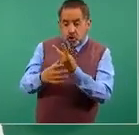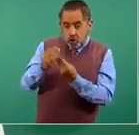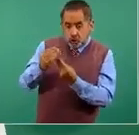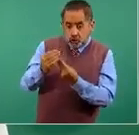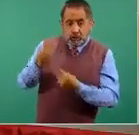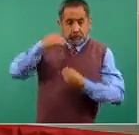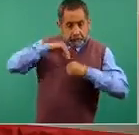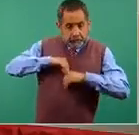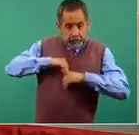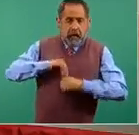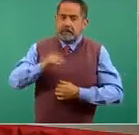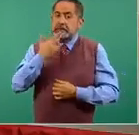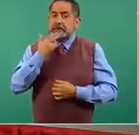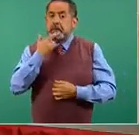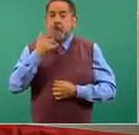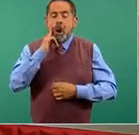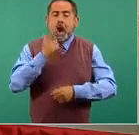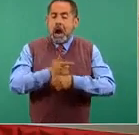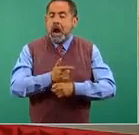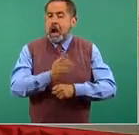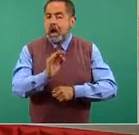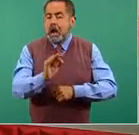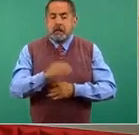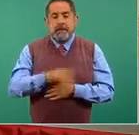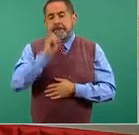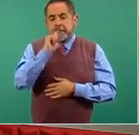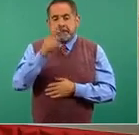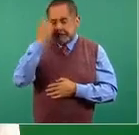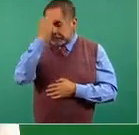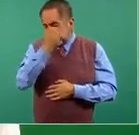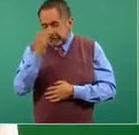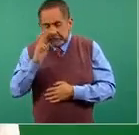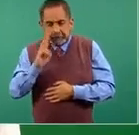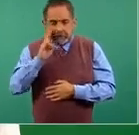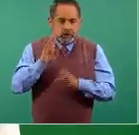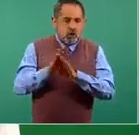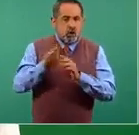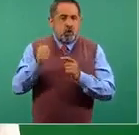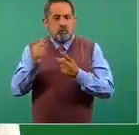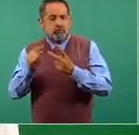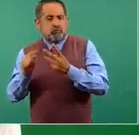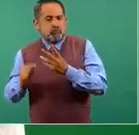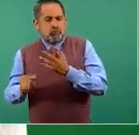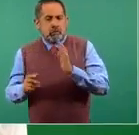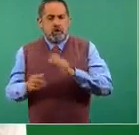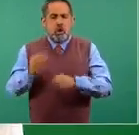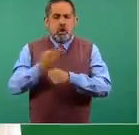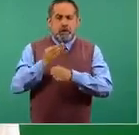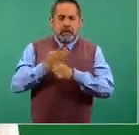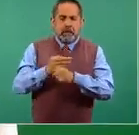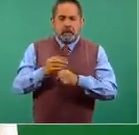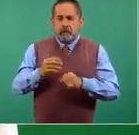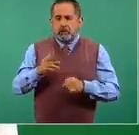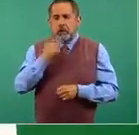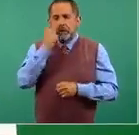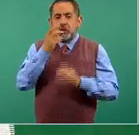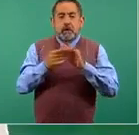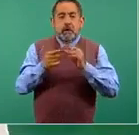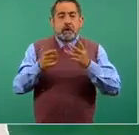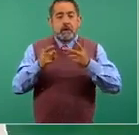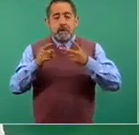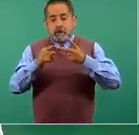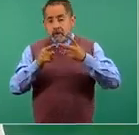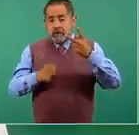solo. Entonces también se están considerando y se está evaluando este otro tipo de medicamentos. Por el momento no quisiera comentar cuál es el